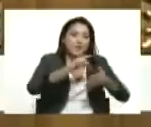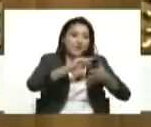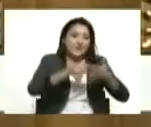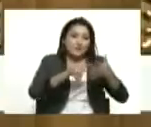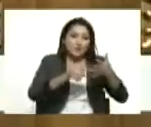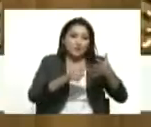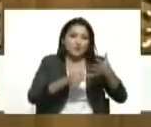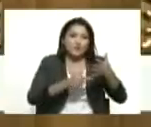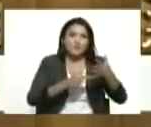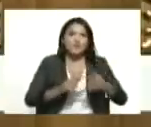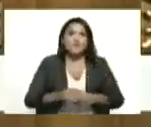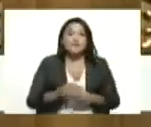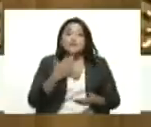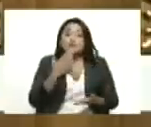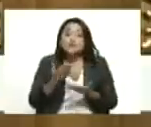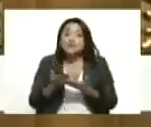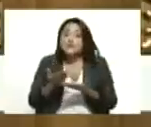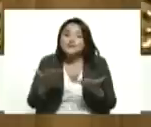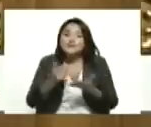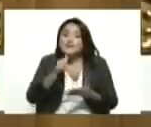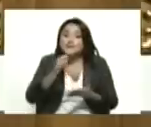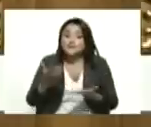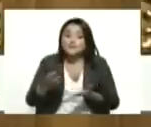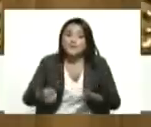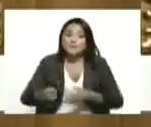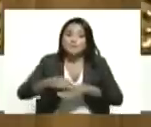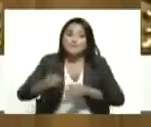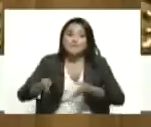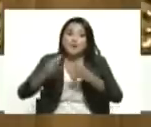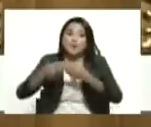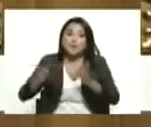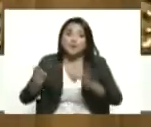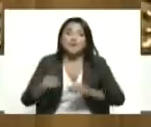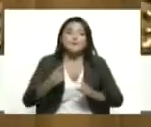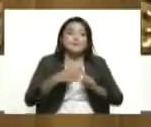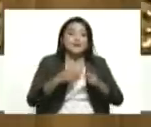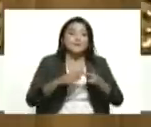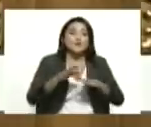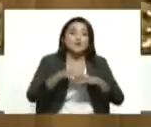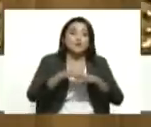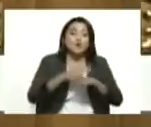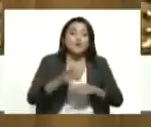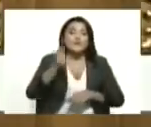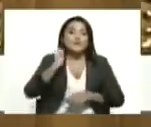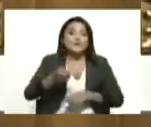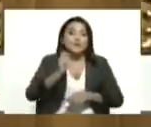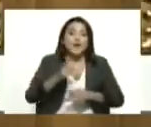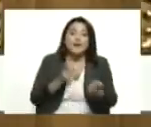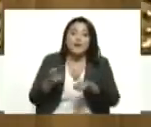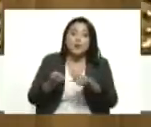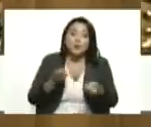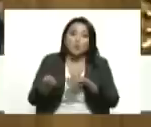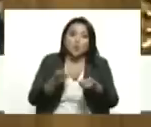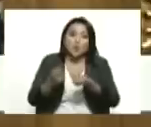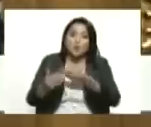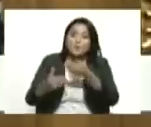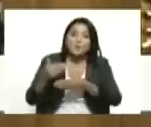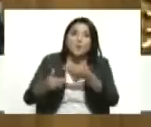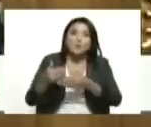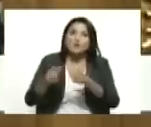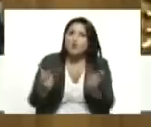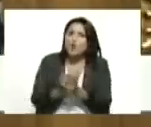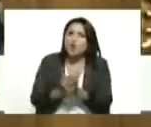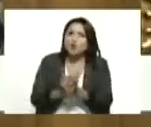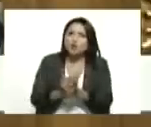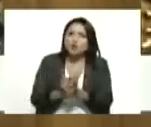La solicitud la formula el Ministerio Público y la resuelve un tribunal de control a través de un procedimiento breve